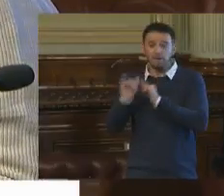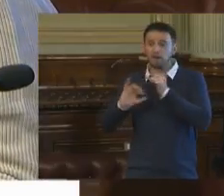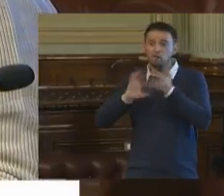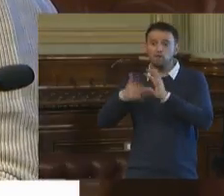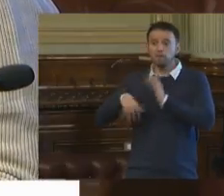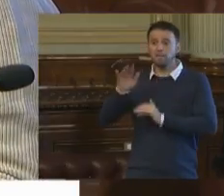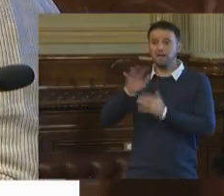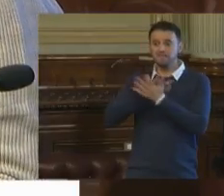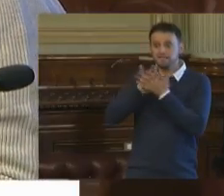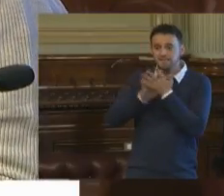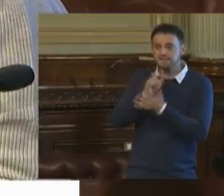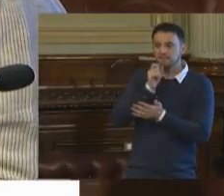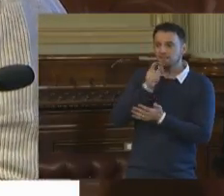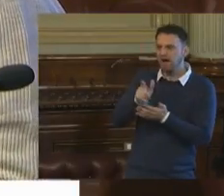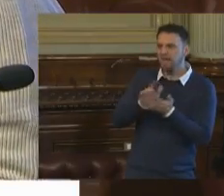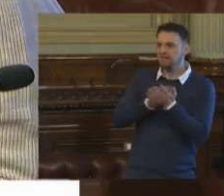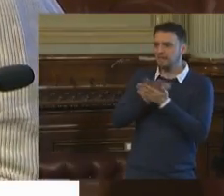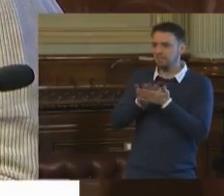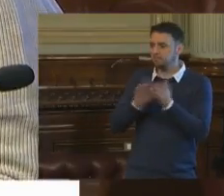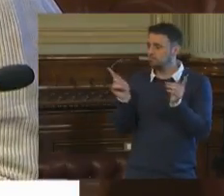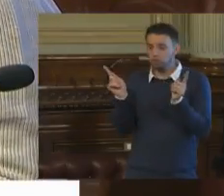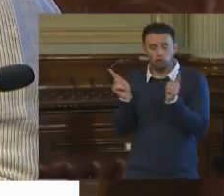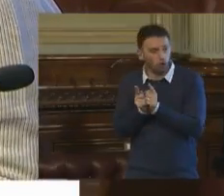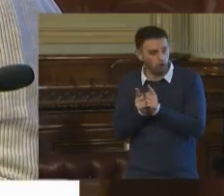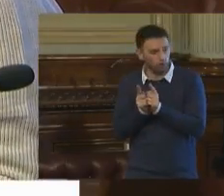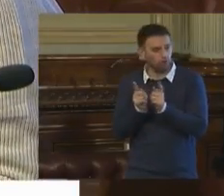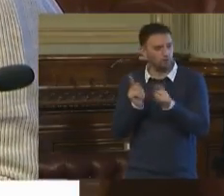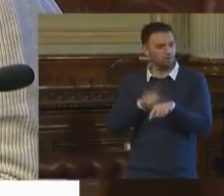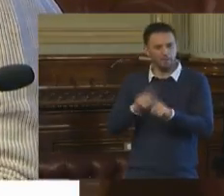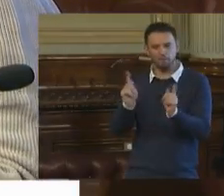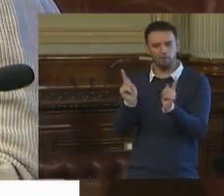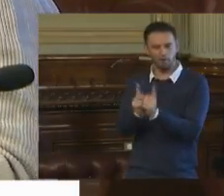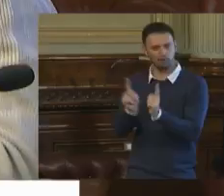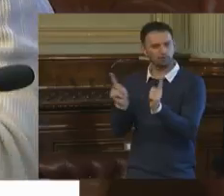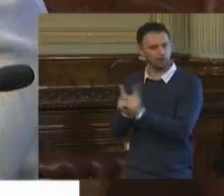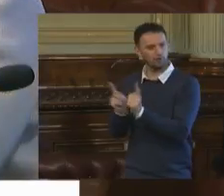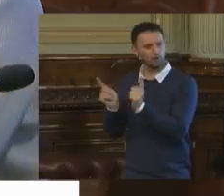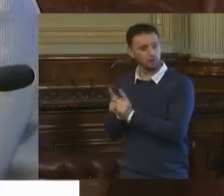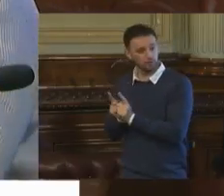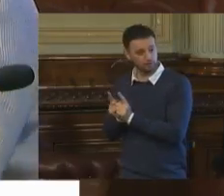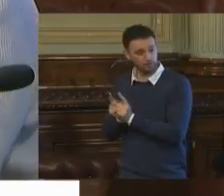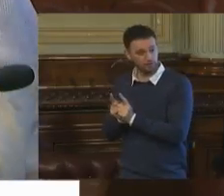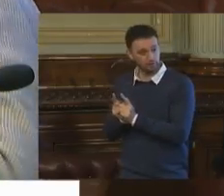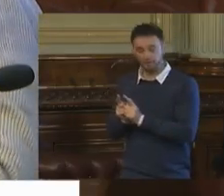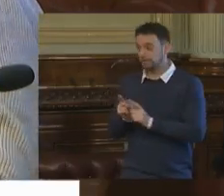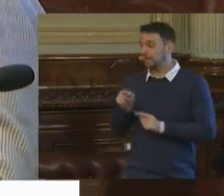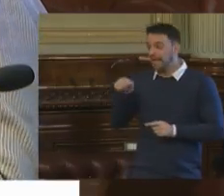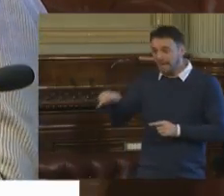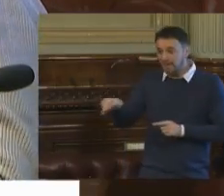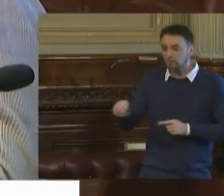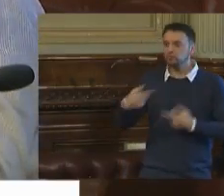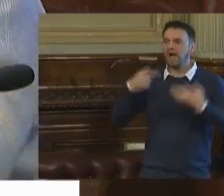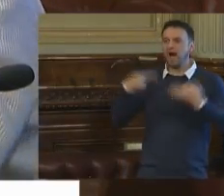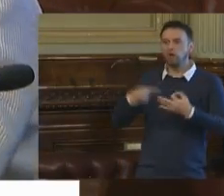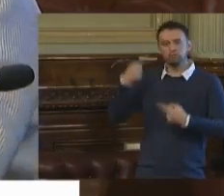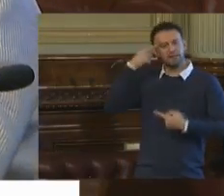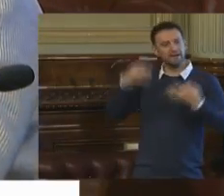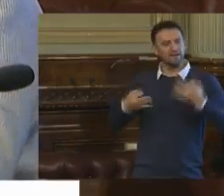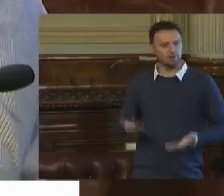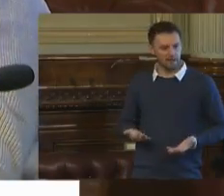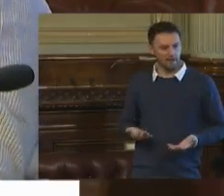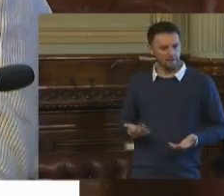puede establecer instrucciones claras y sobre todo poder establecer pautas y las pautas significan todo esto que estoy hablando es un ajuste razonable